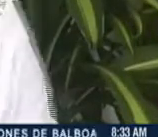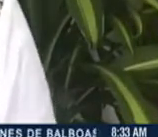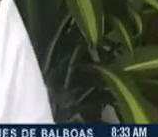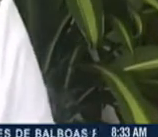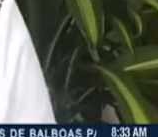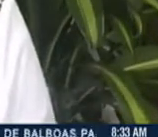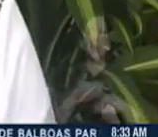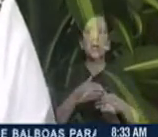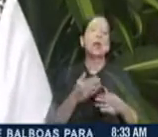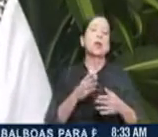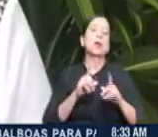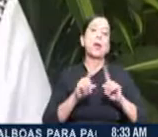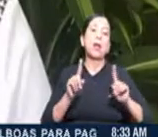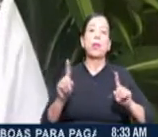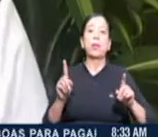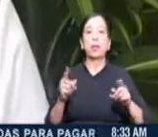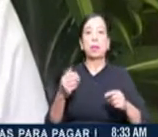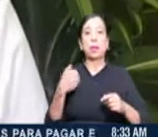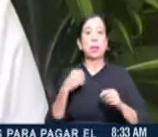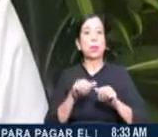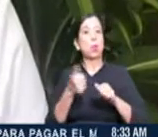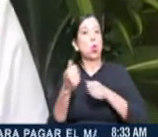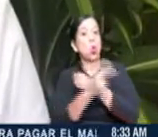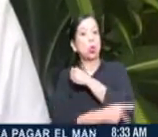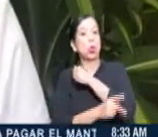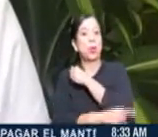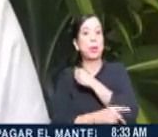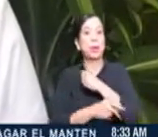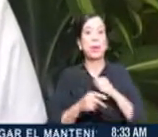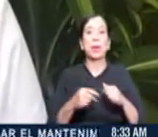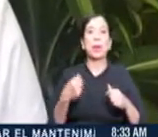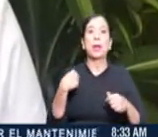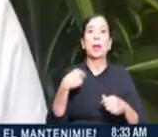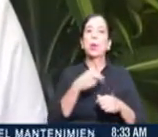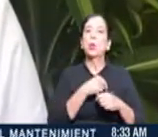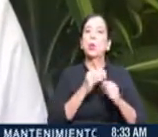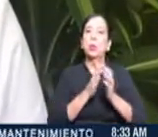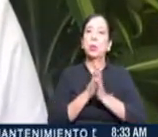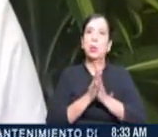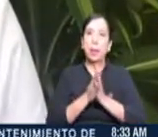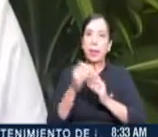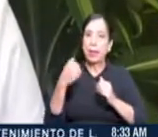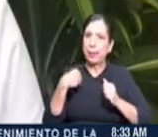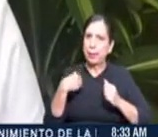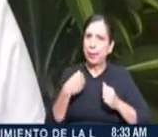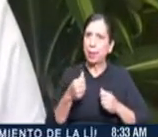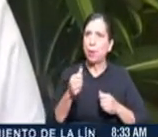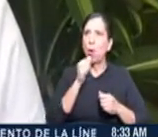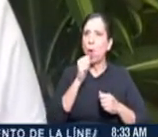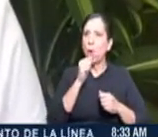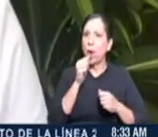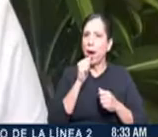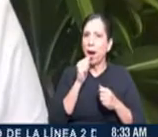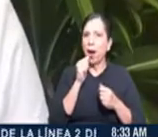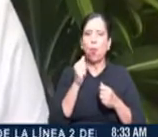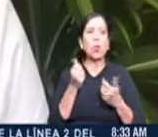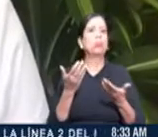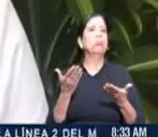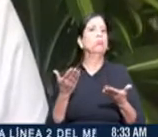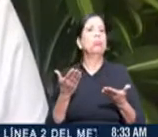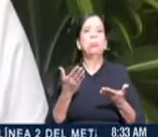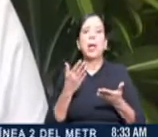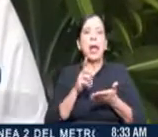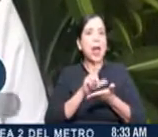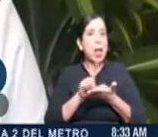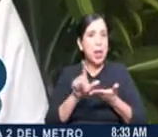que nosotros tenemos con los otros países. Nuestra ventaja es que tenemos una agua pristina. Y lo más interesante